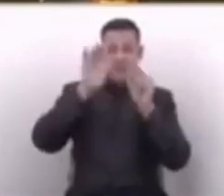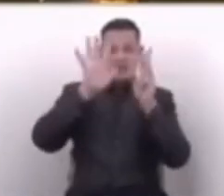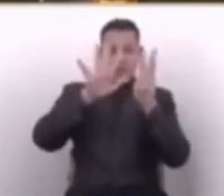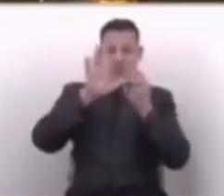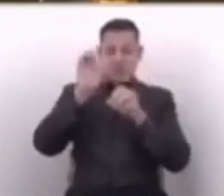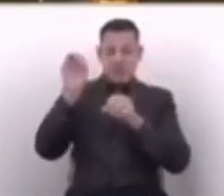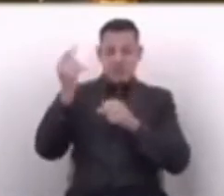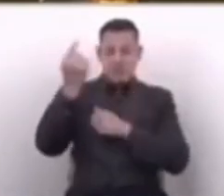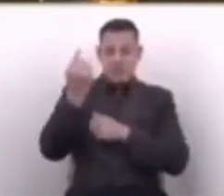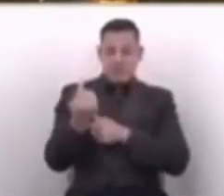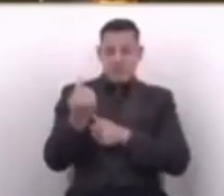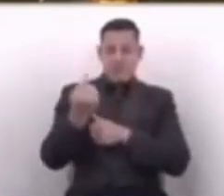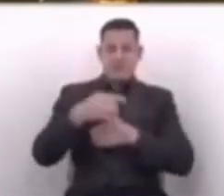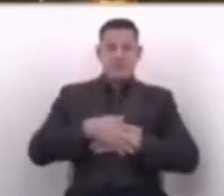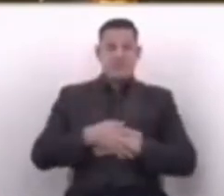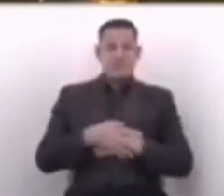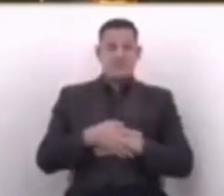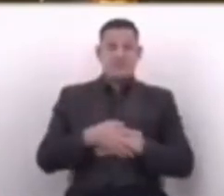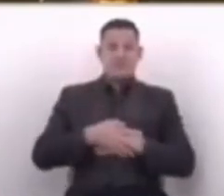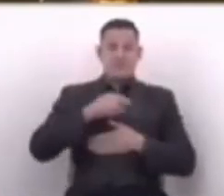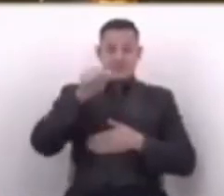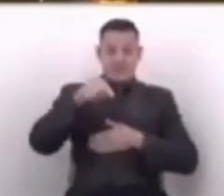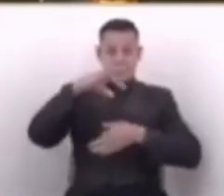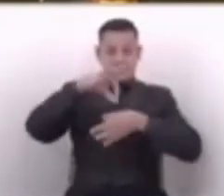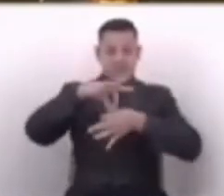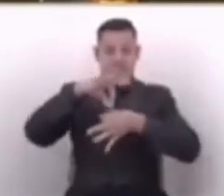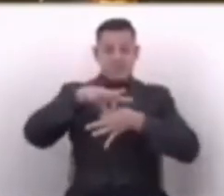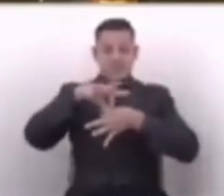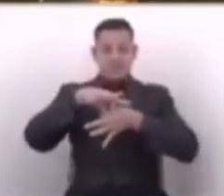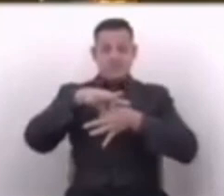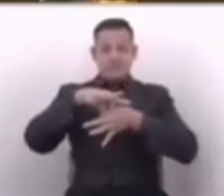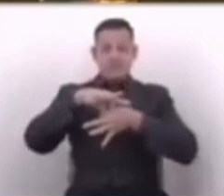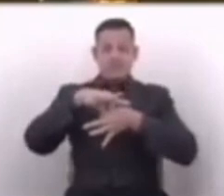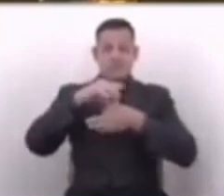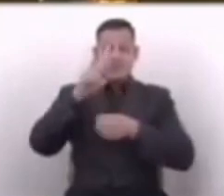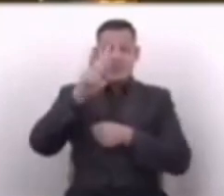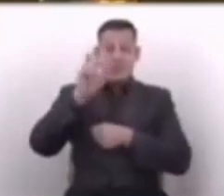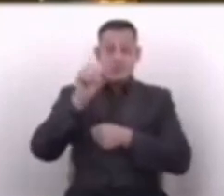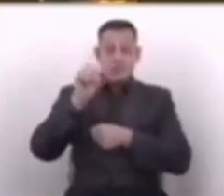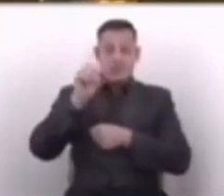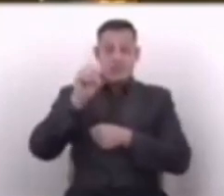3.800 personas. En esa elección del